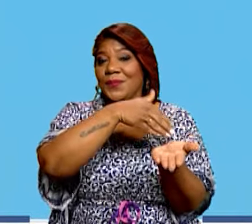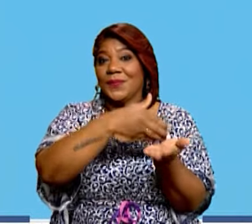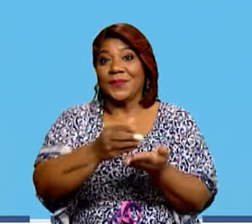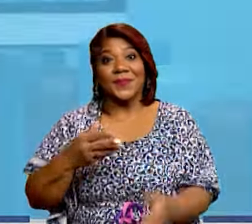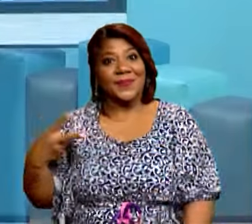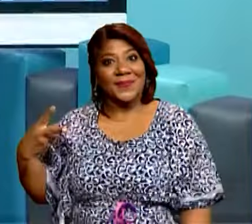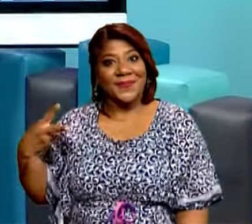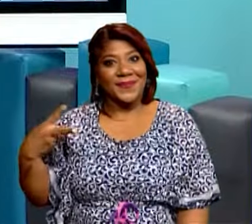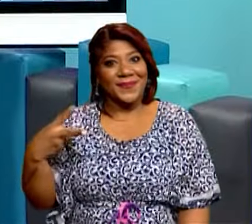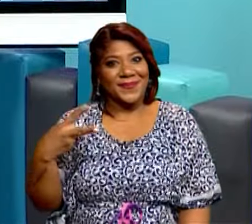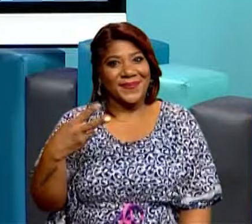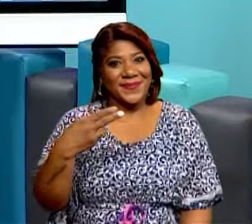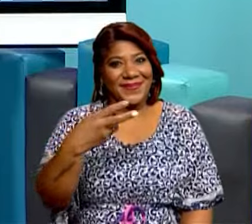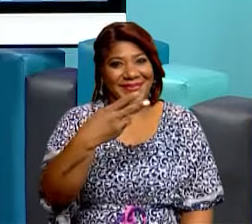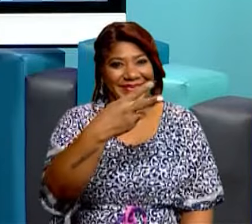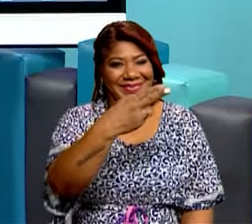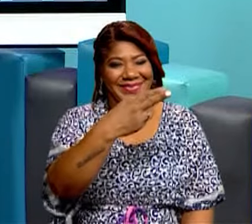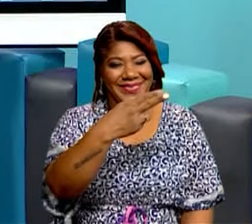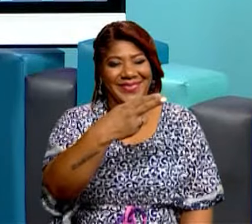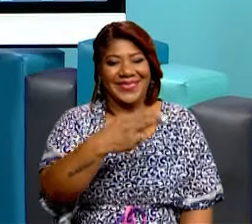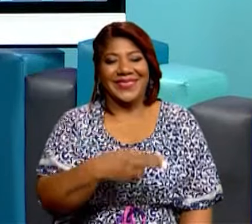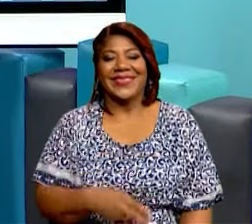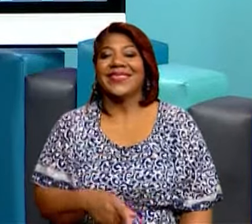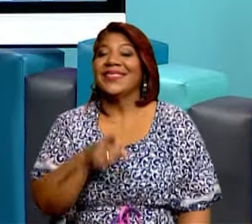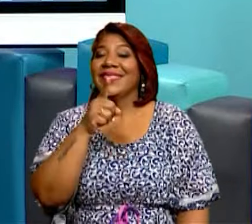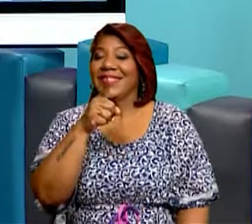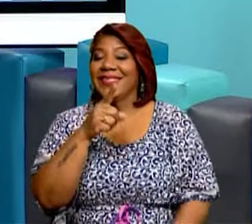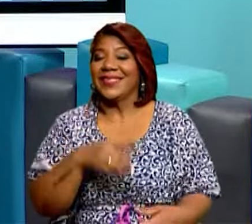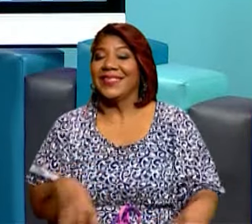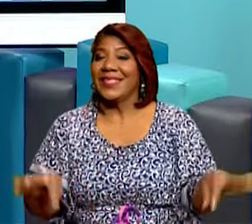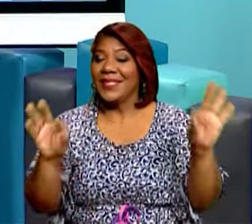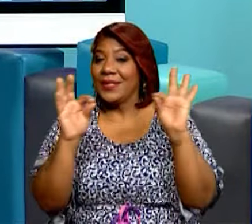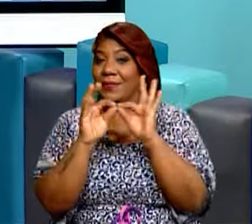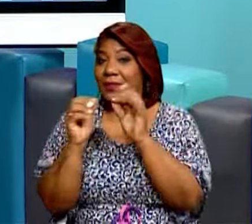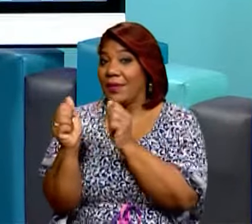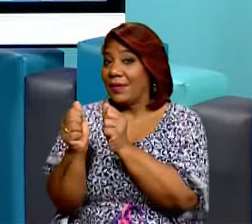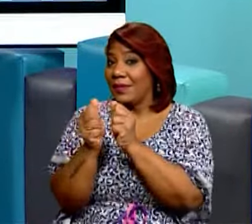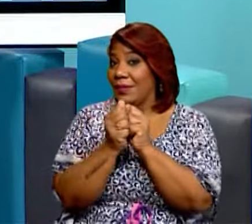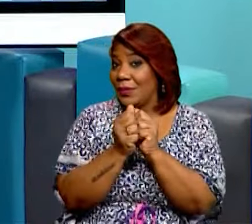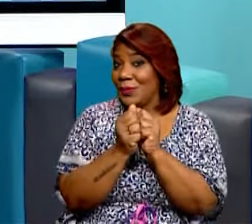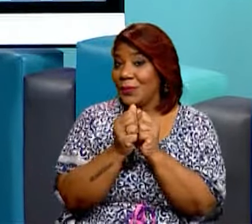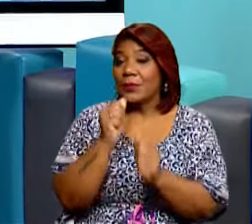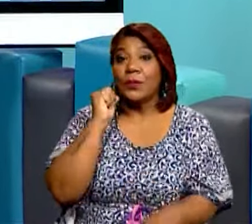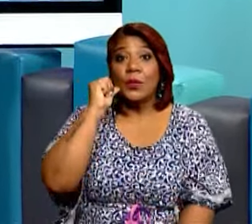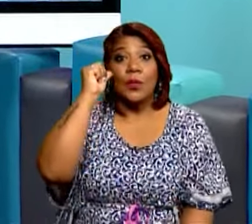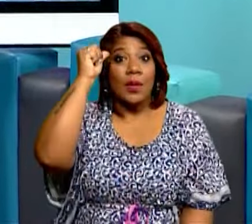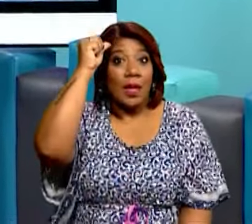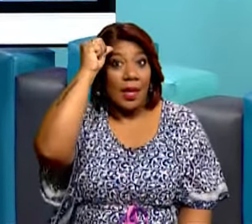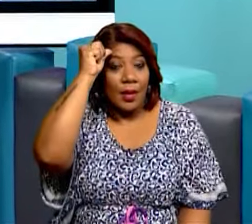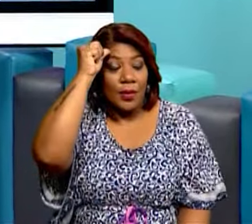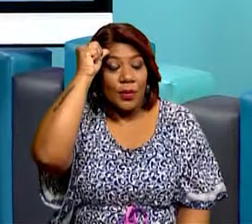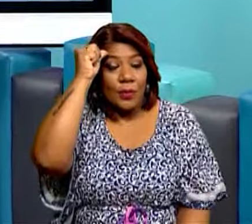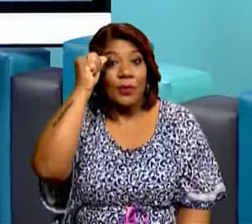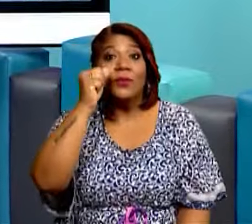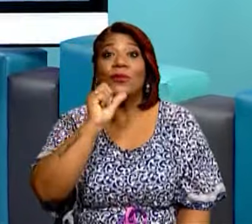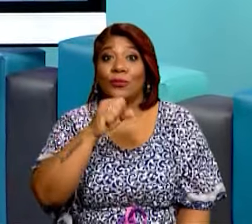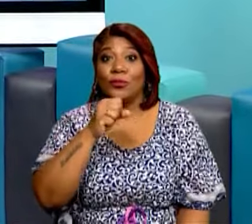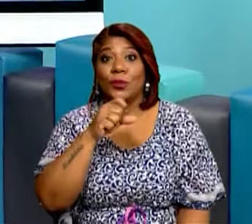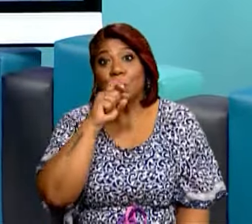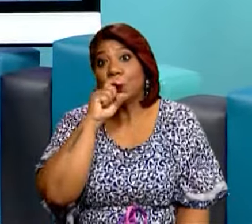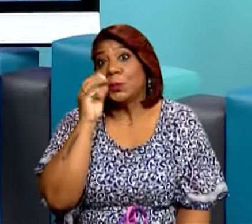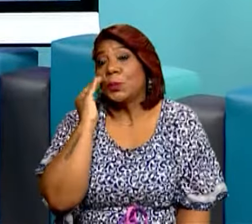tijera. Recuerda que para esta actividad puede ayudarte la persona que está contigo, la que te apoya en casa con tus